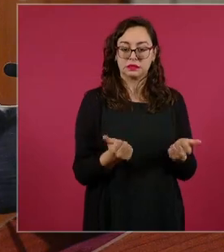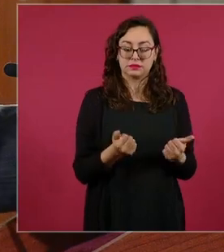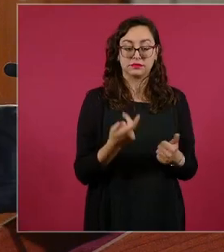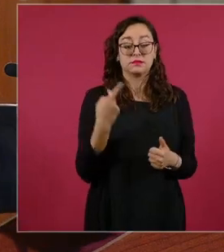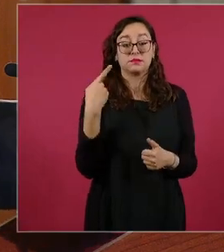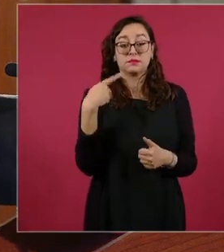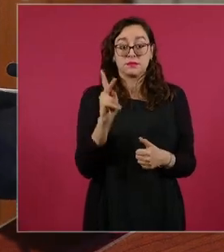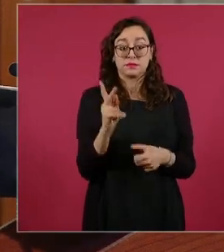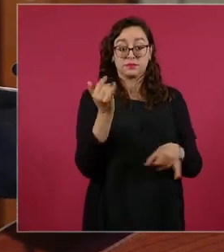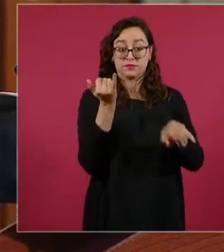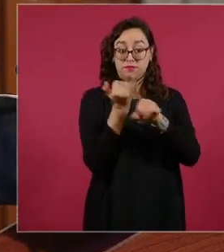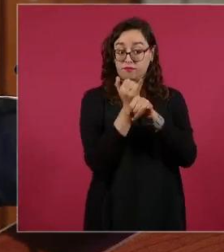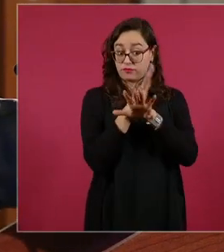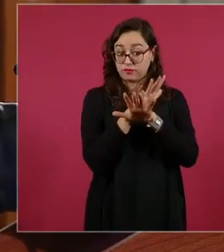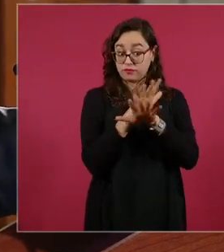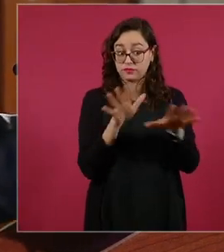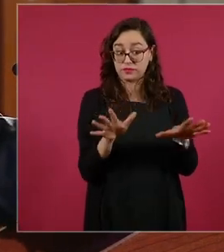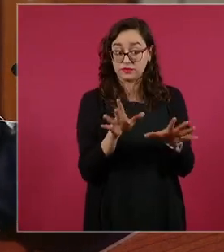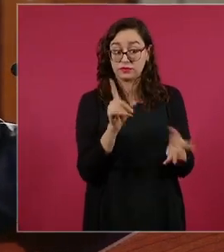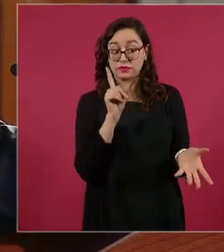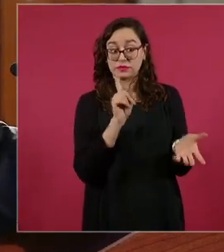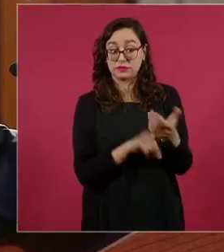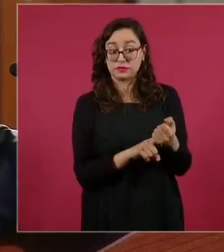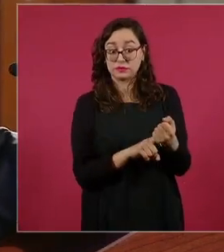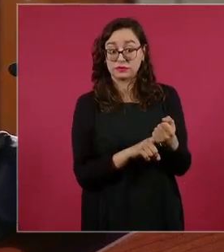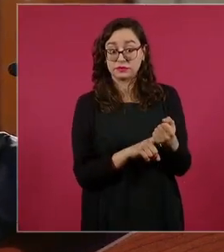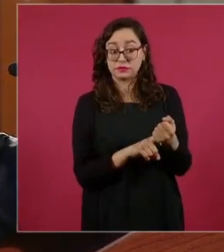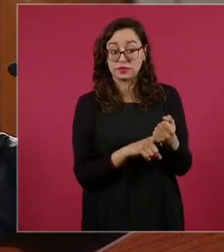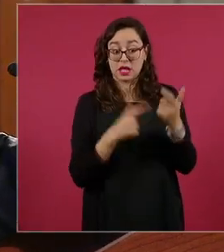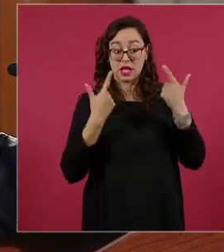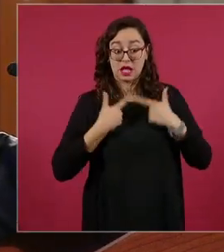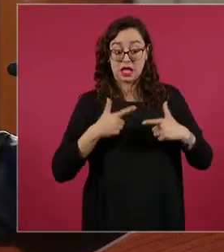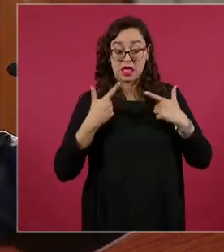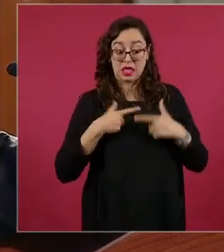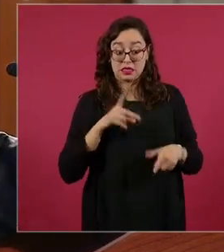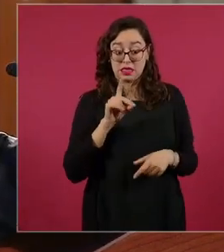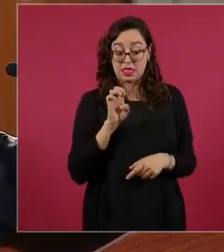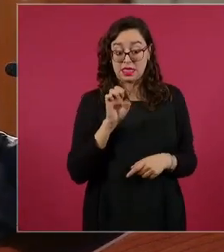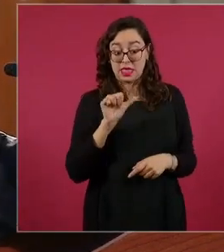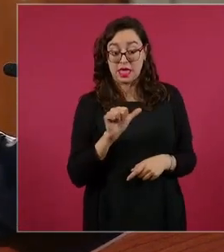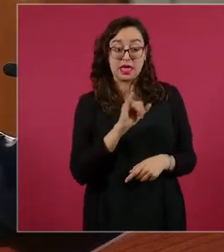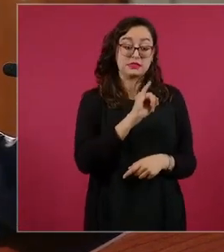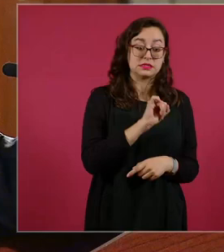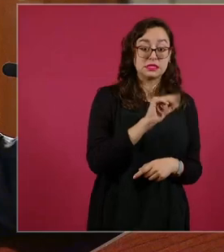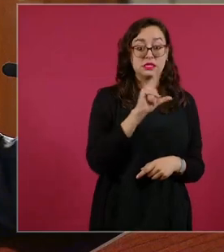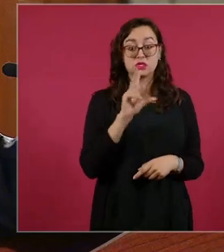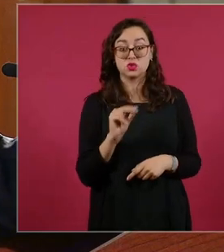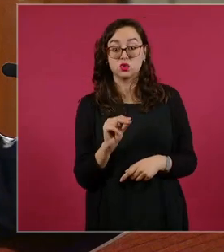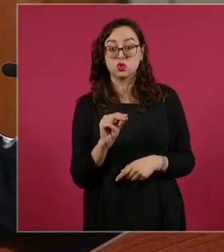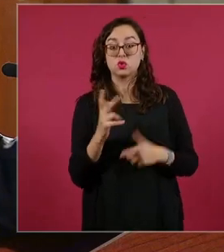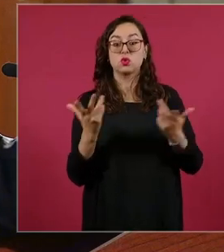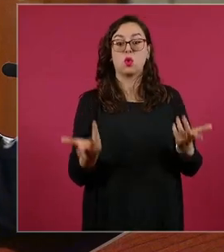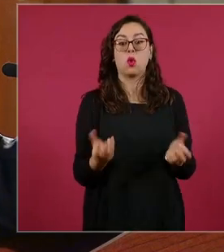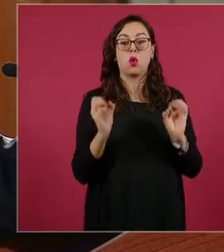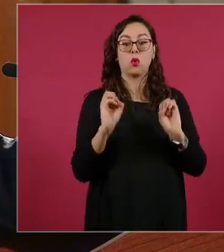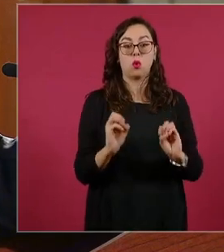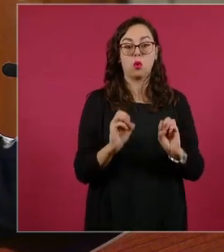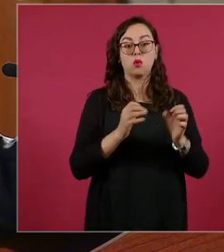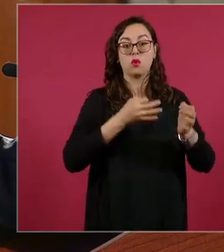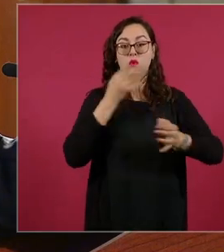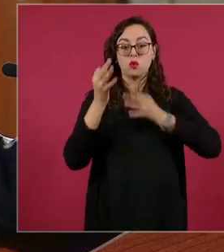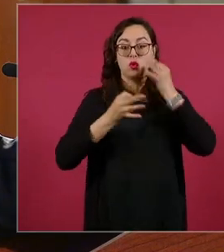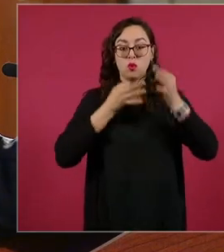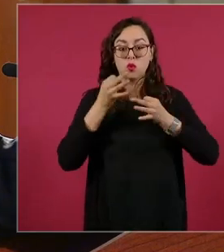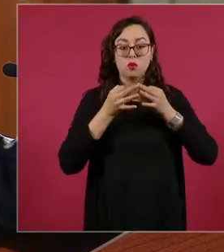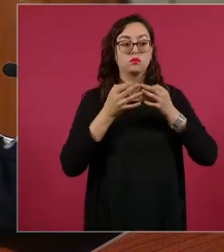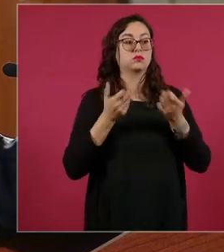información proviene de agentes de la DEA, de funcionarios medios, o de